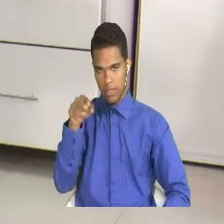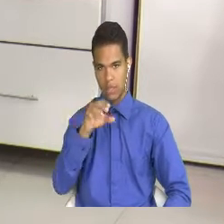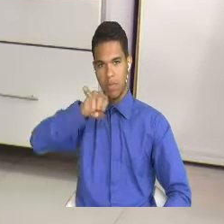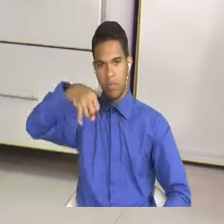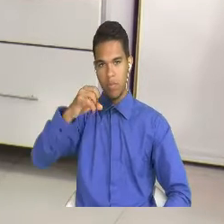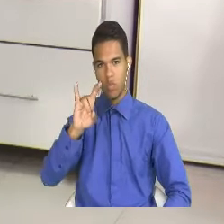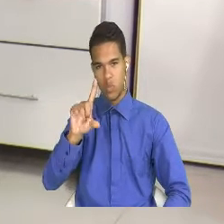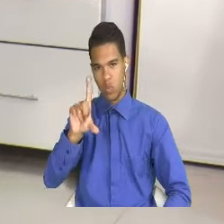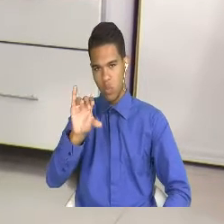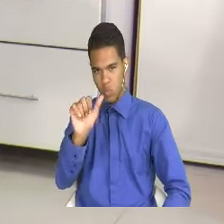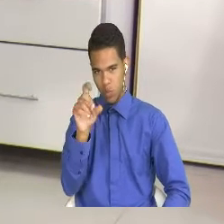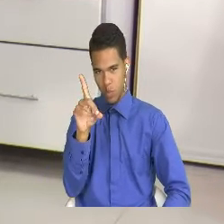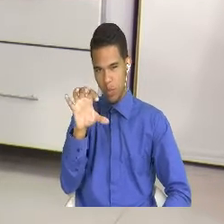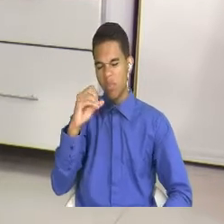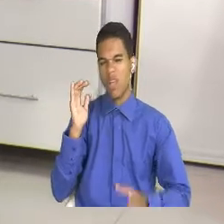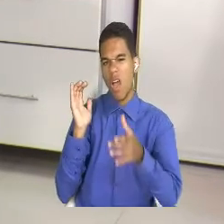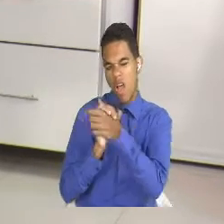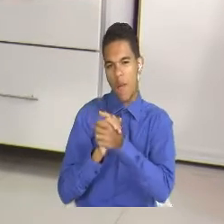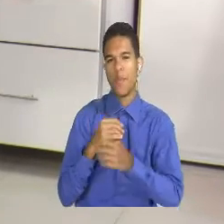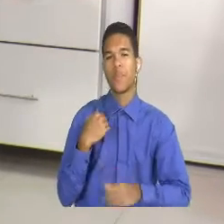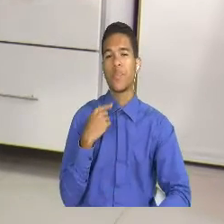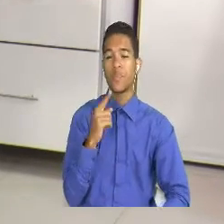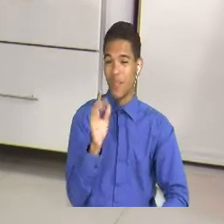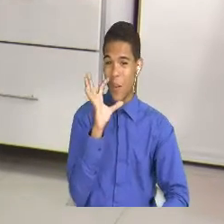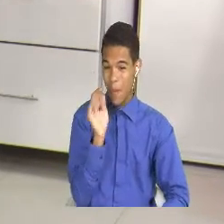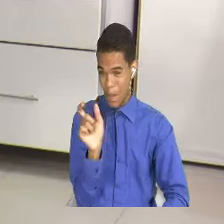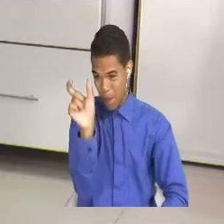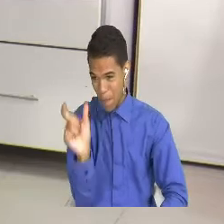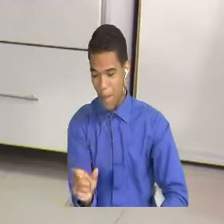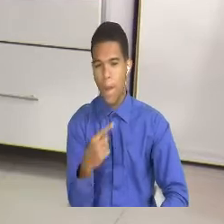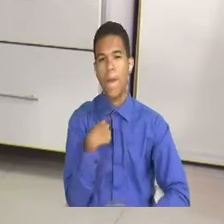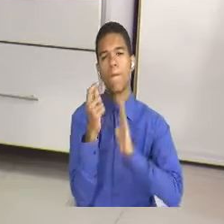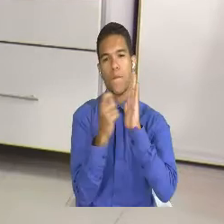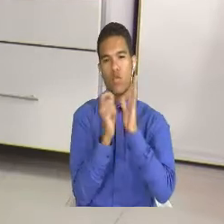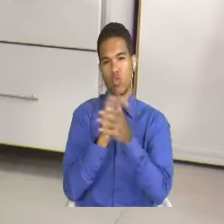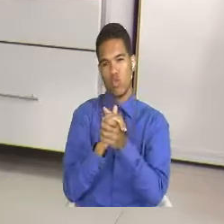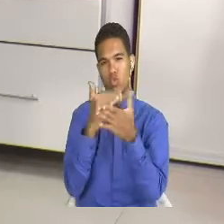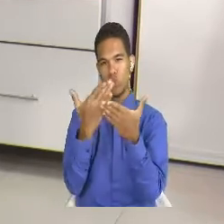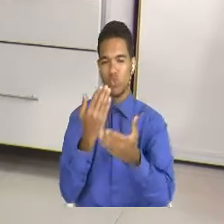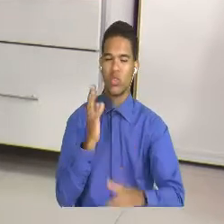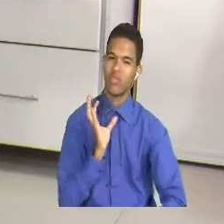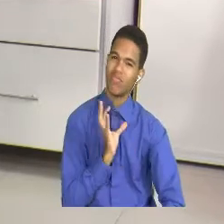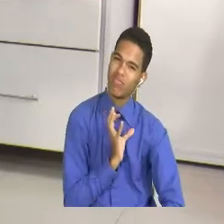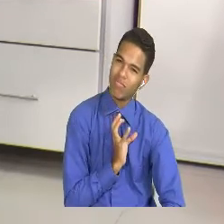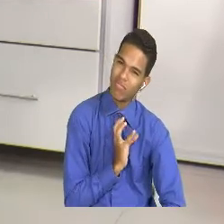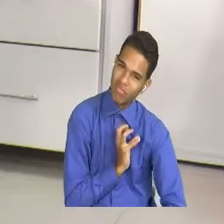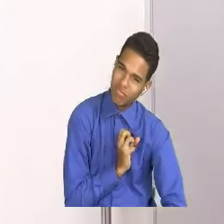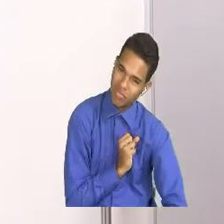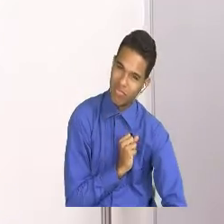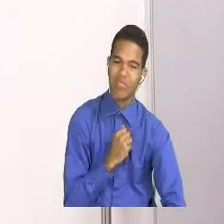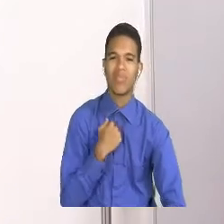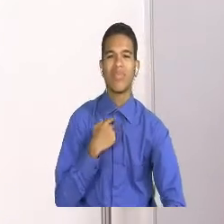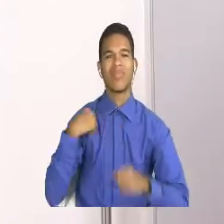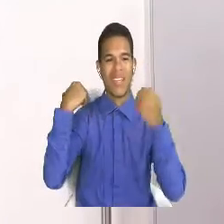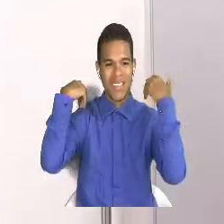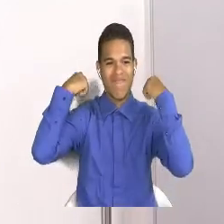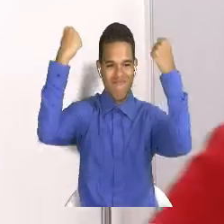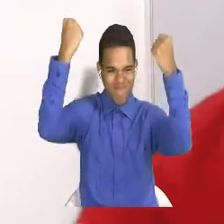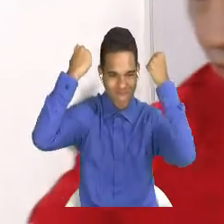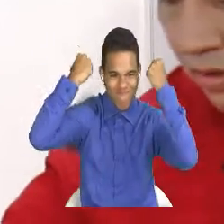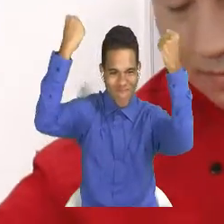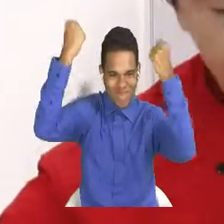Televisión, de nuestro programa Pedir de Boca. Pero queremos enviar un saludo de condolencias precisamente también a todos los hinchas de nuestra querida